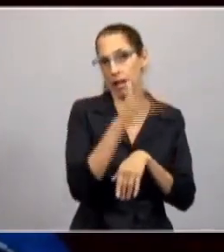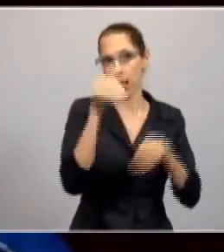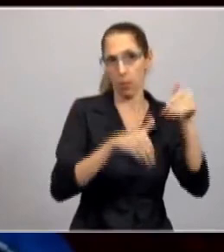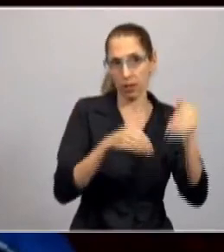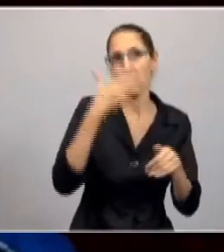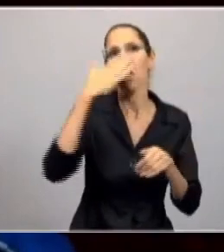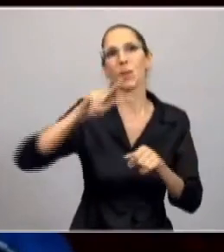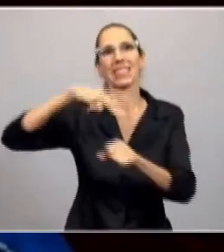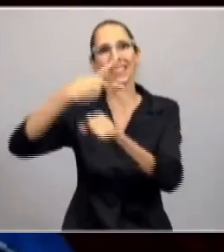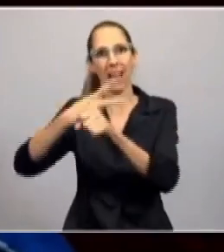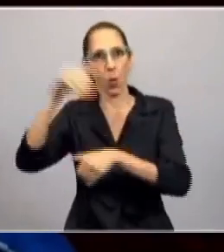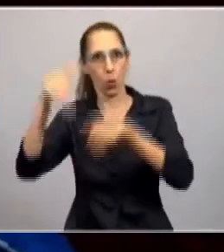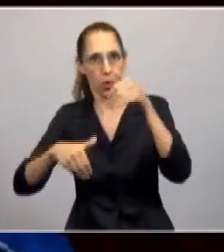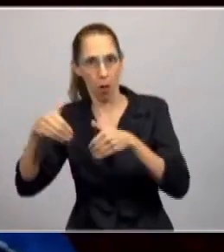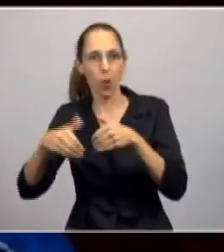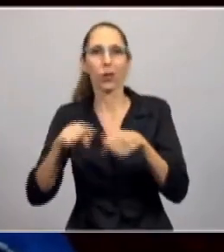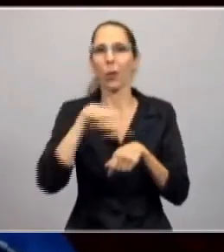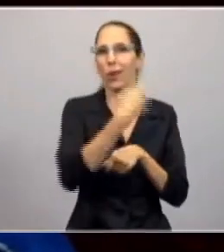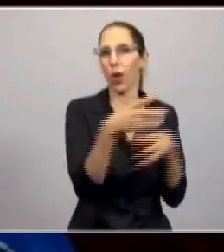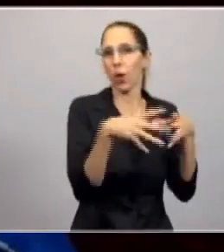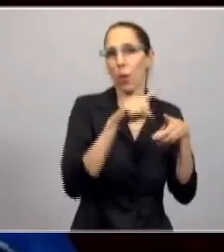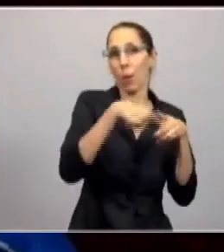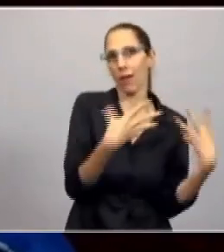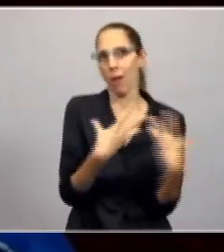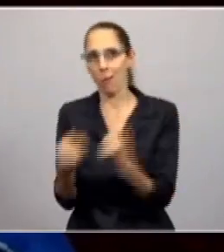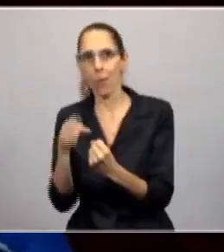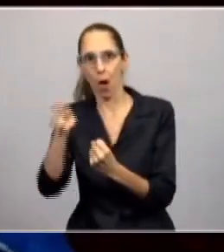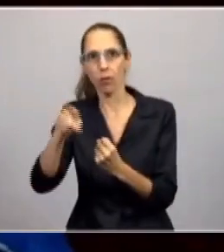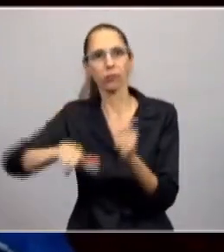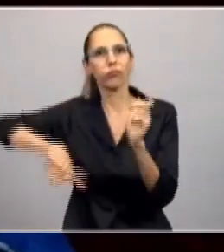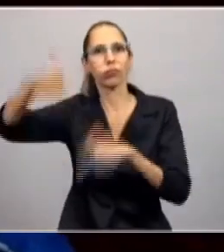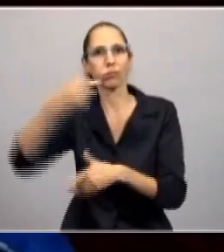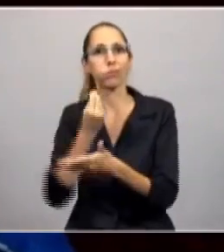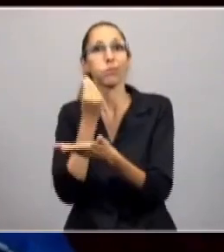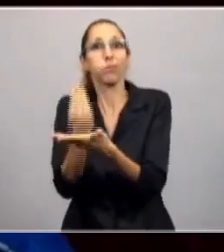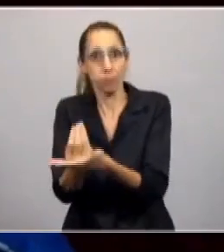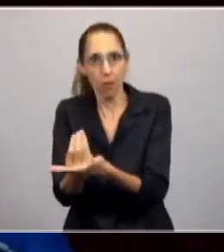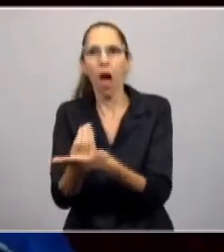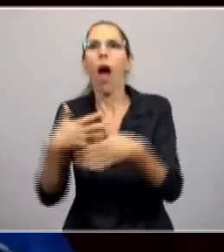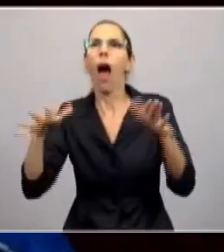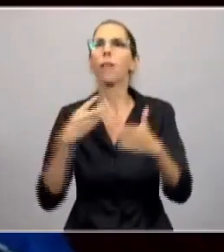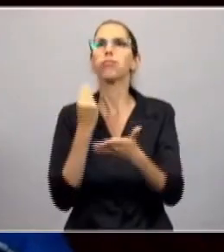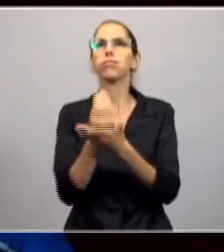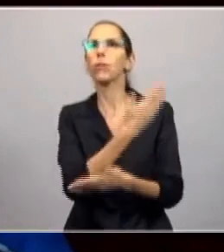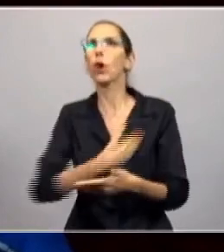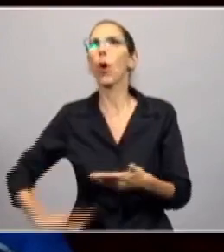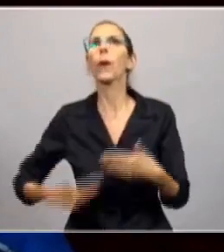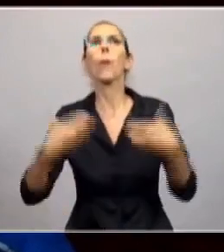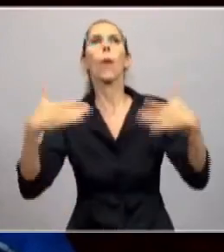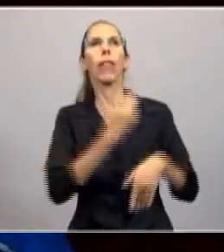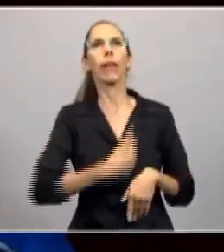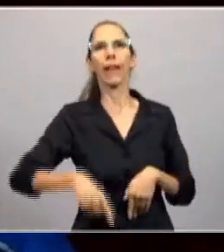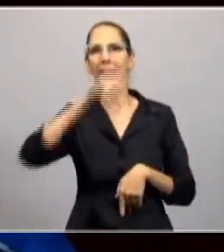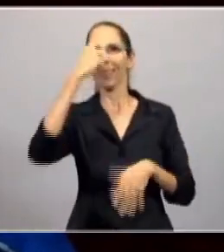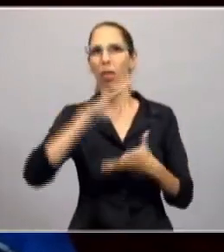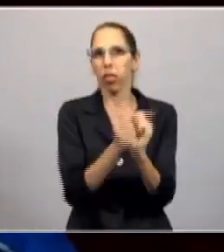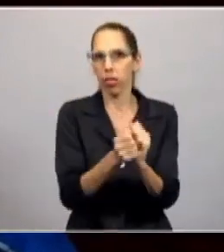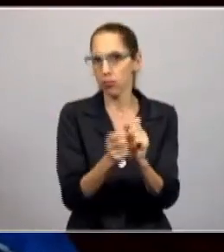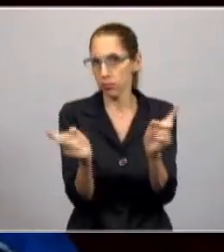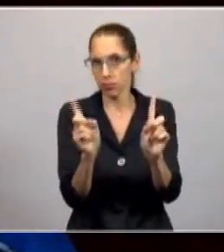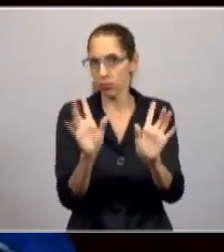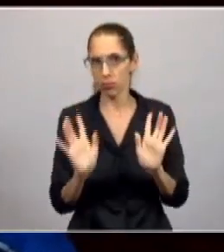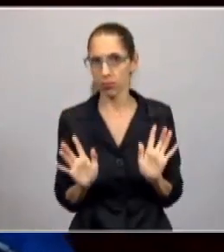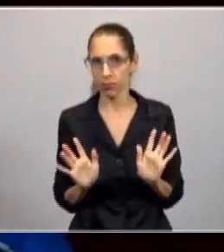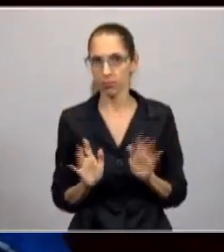prestados de una tercera fuerza, de ninguna manera lo habilita a destruir el Estado, nuestro Estado Nacional. Por más que